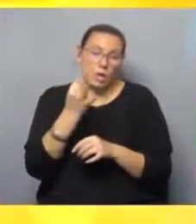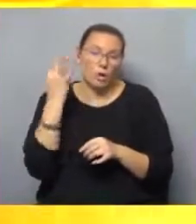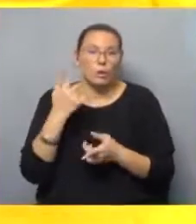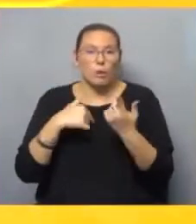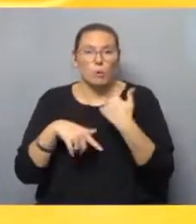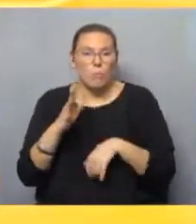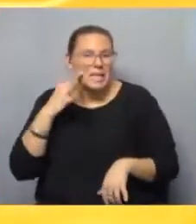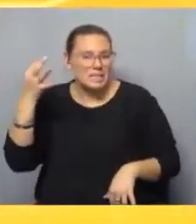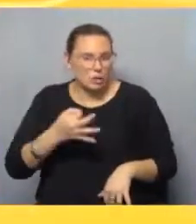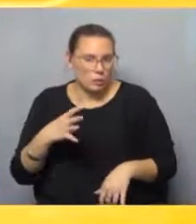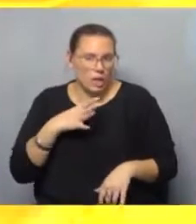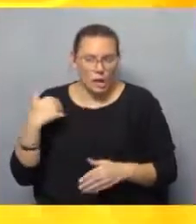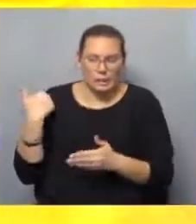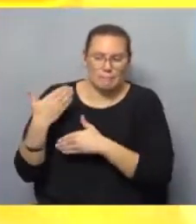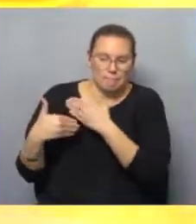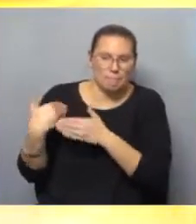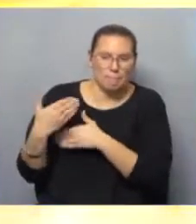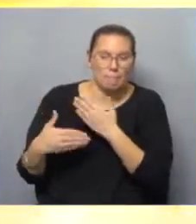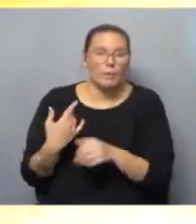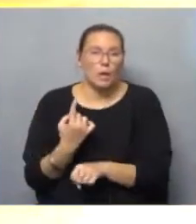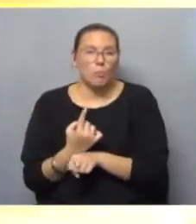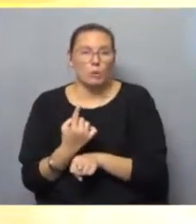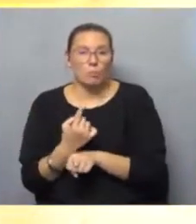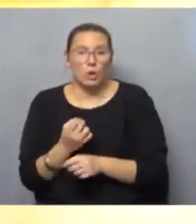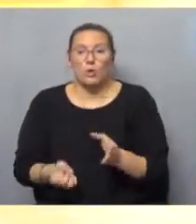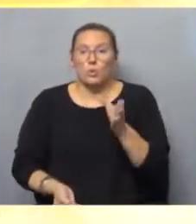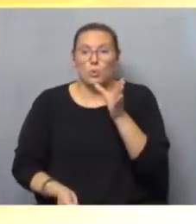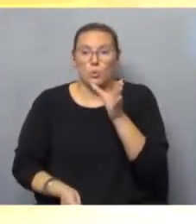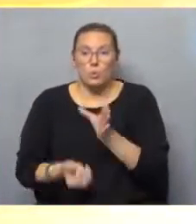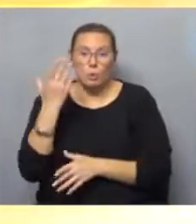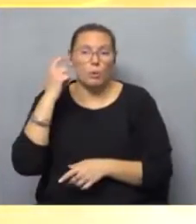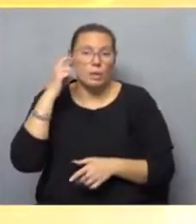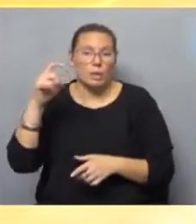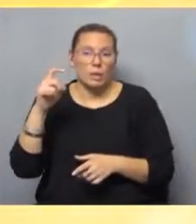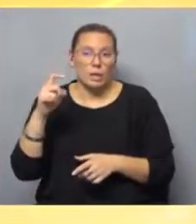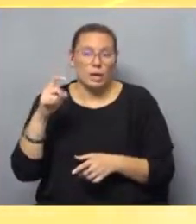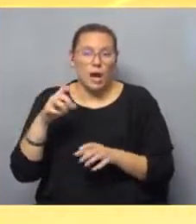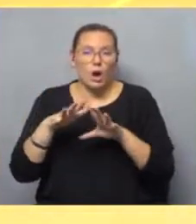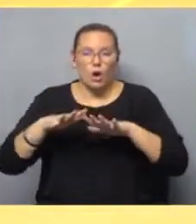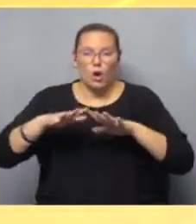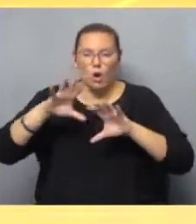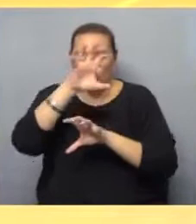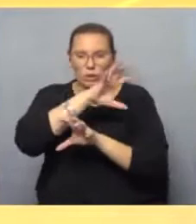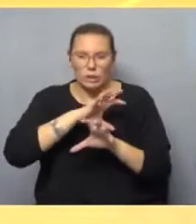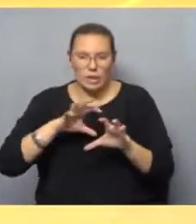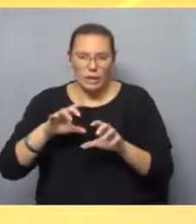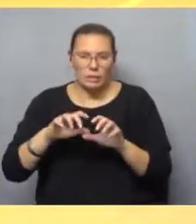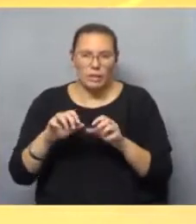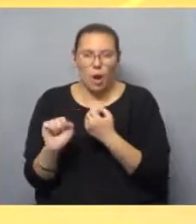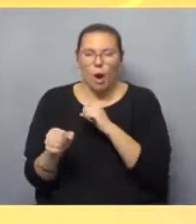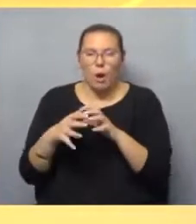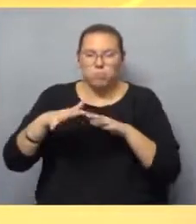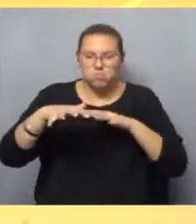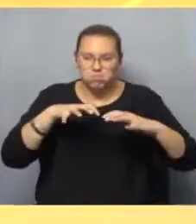más certezas, ¿no? Sí, claro. En principio no es nuevo la idea de que los continentes se mueven, no es que se nos ocurrió a nosotros ni es